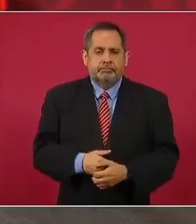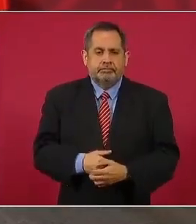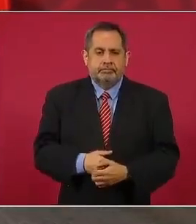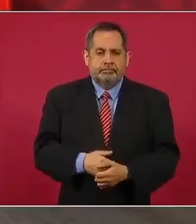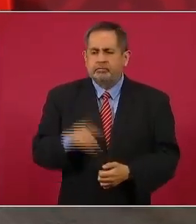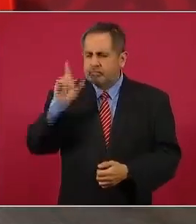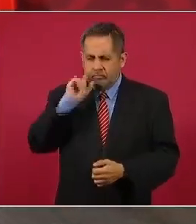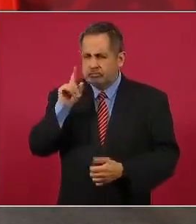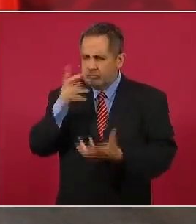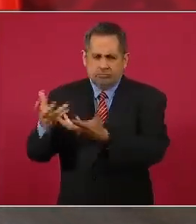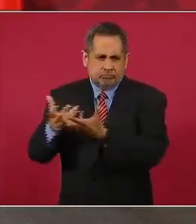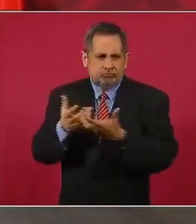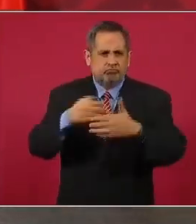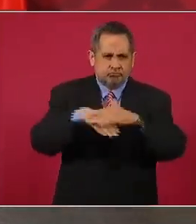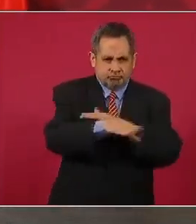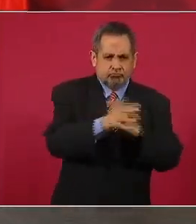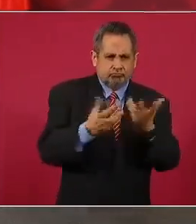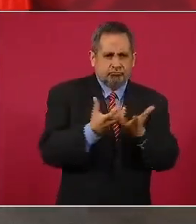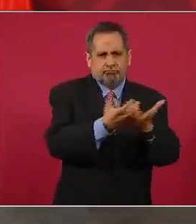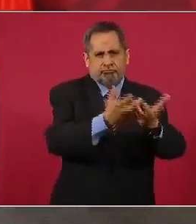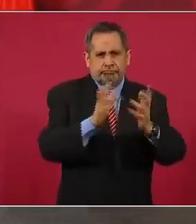No, pero mañana.